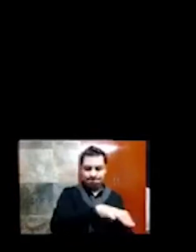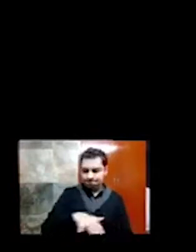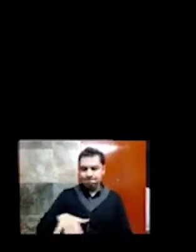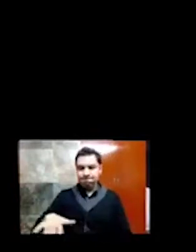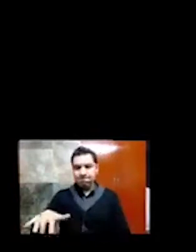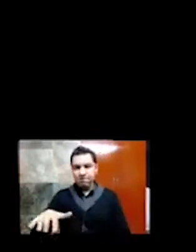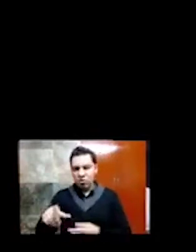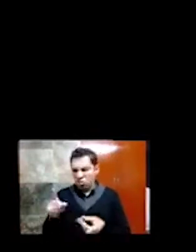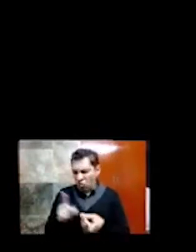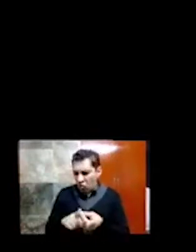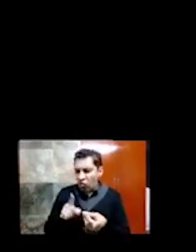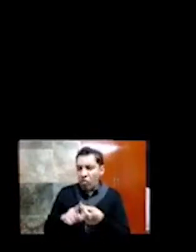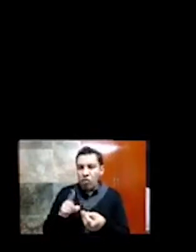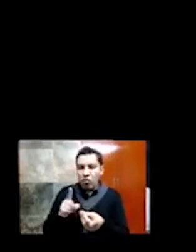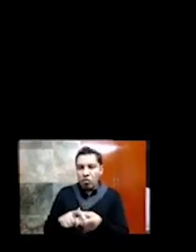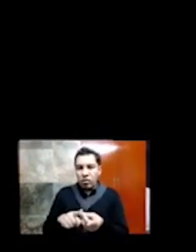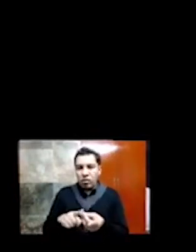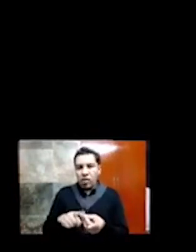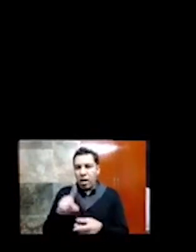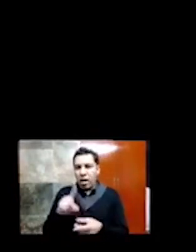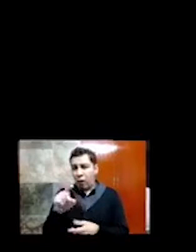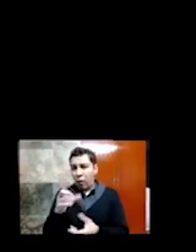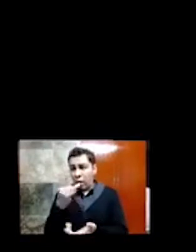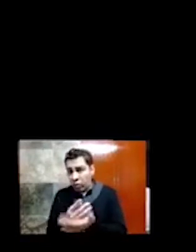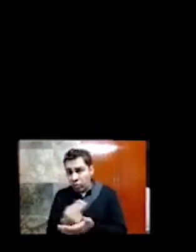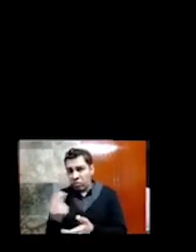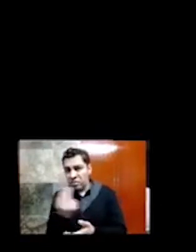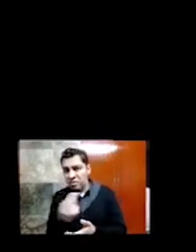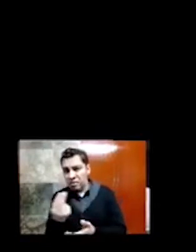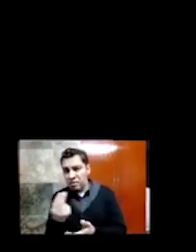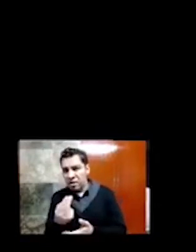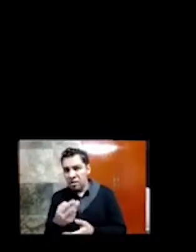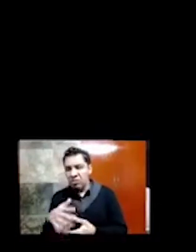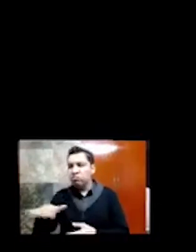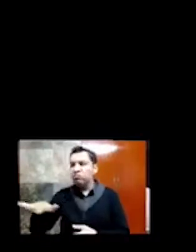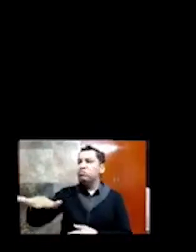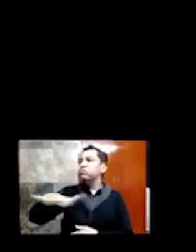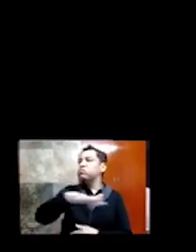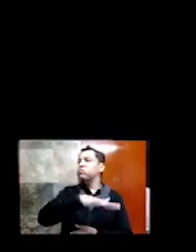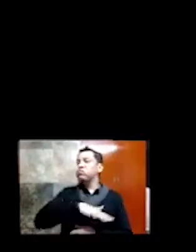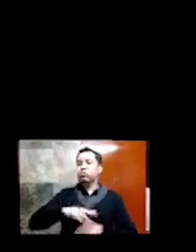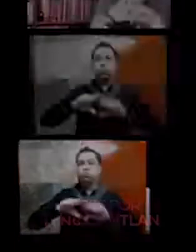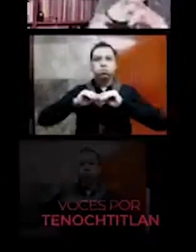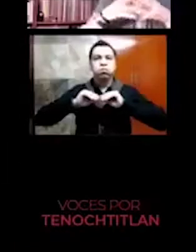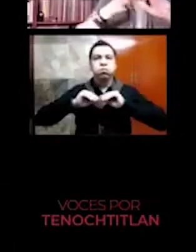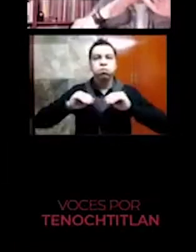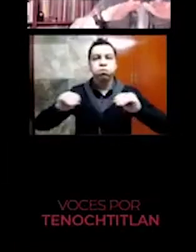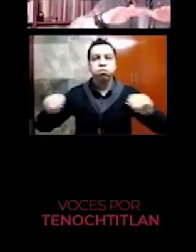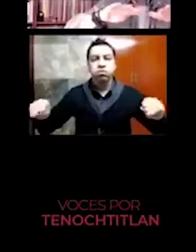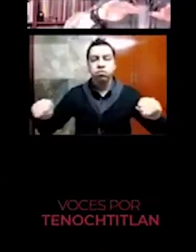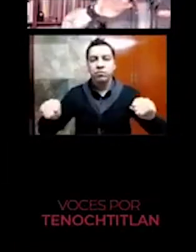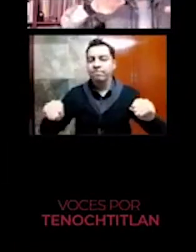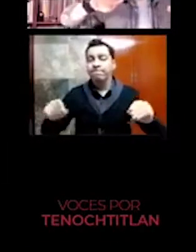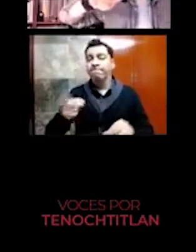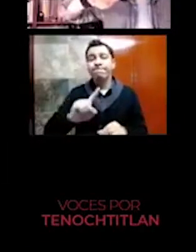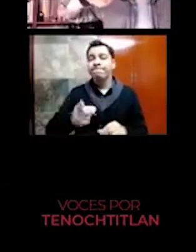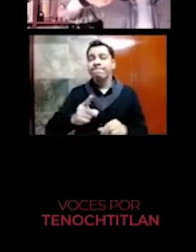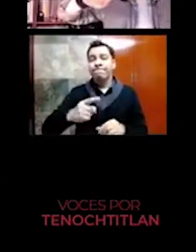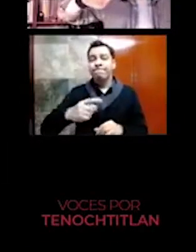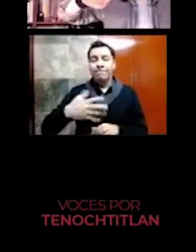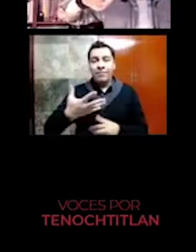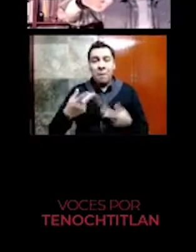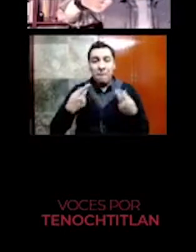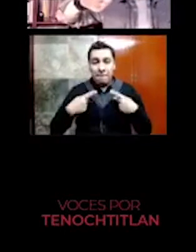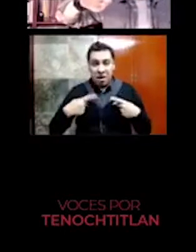entablar contacto con la ribera. De hecho, hay una serie de grupos aldeano-campesinos que están más bien